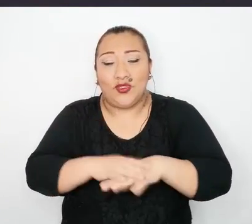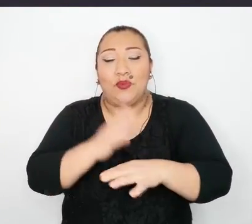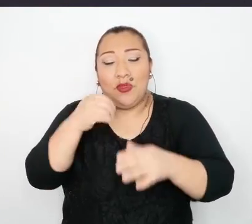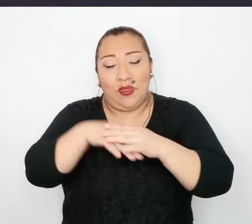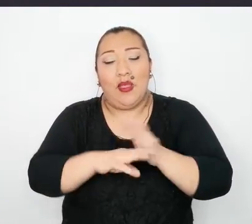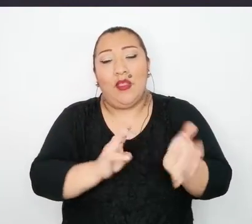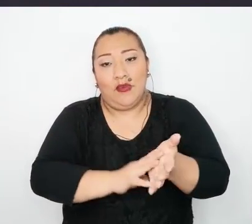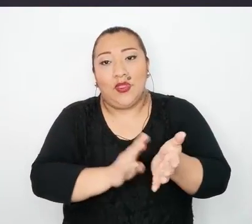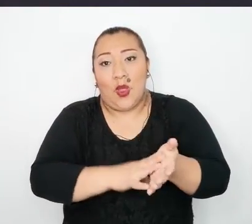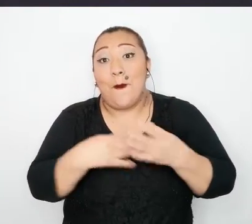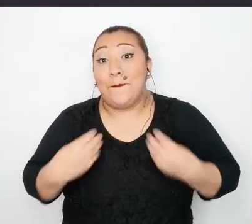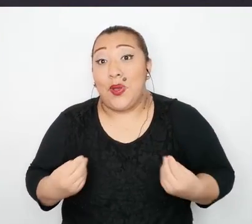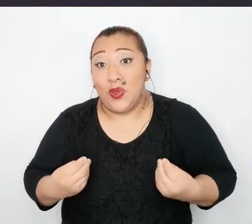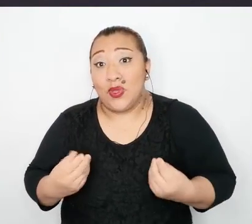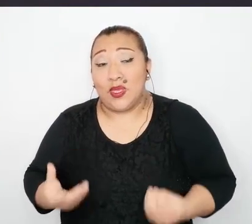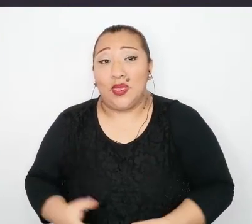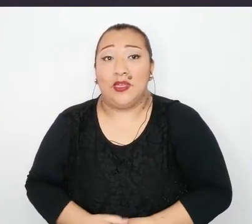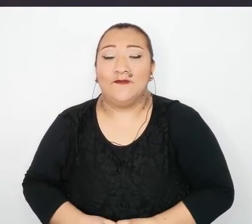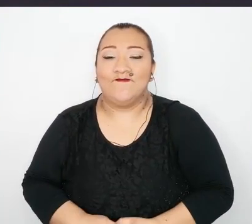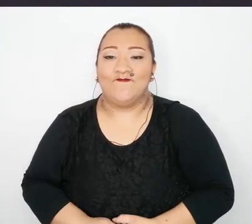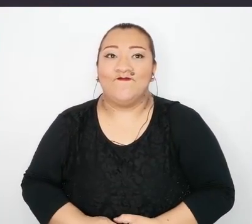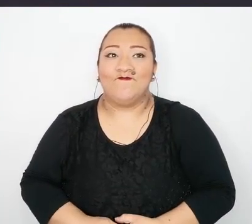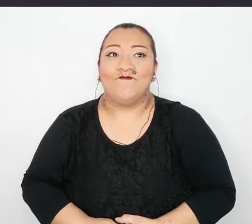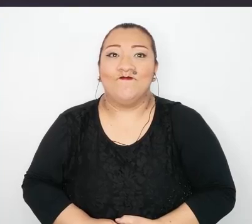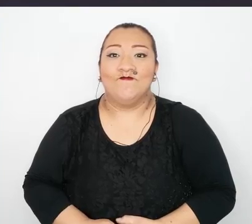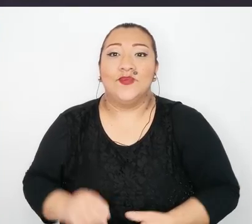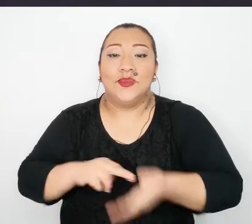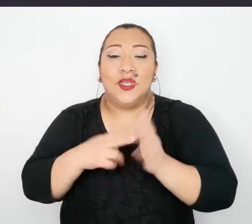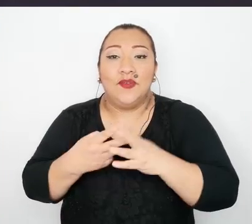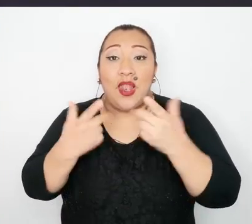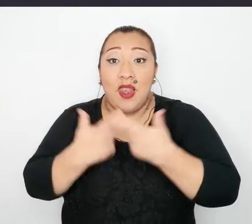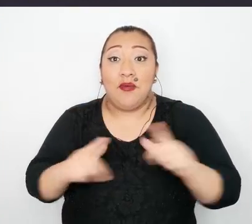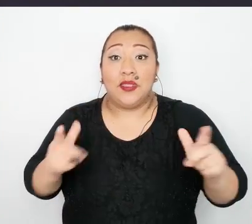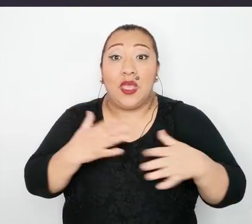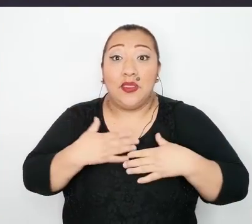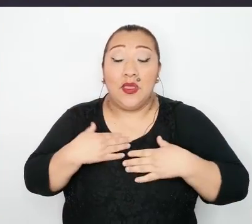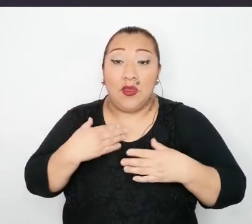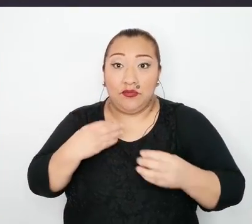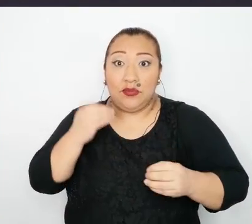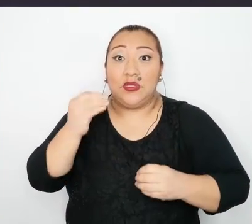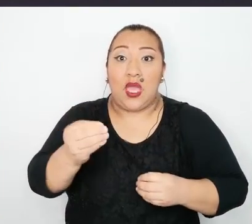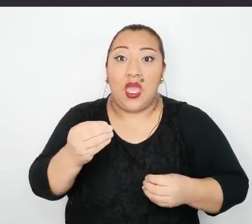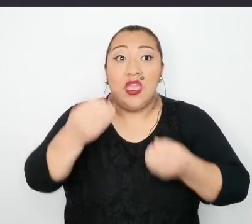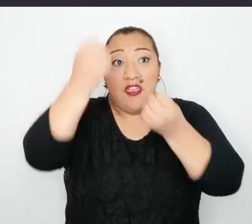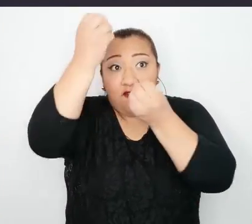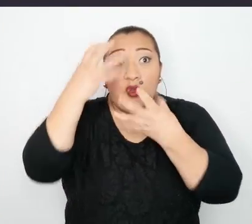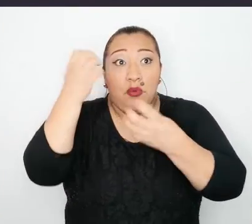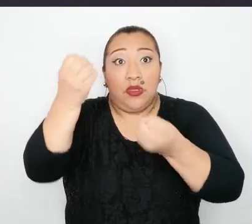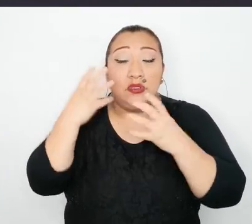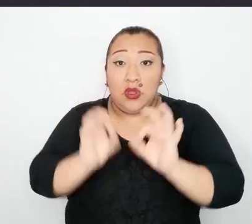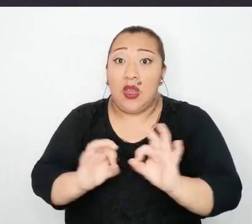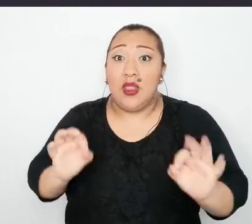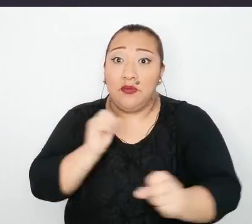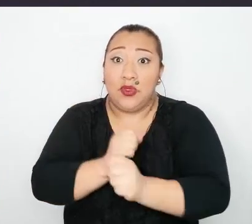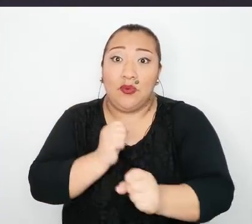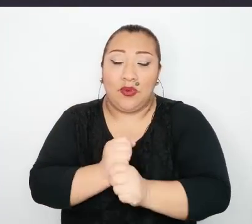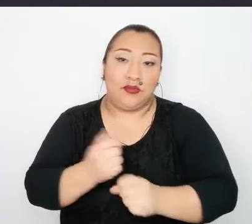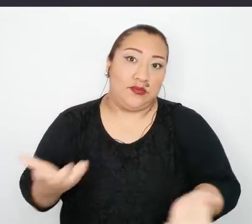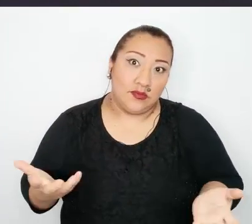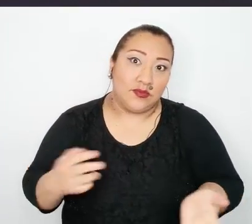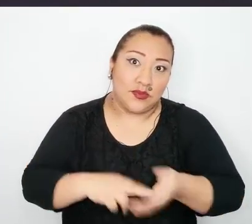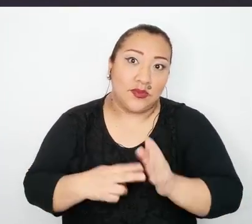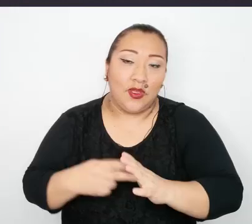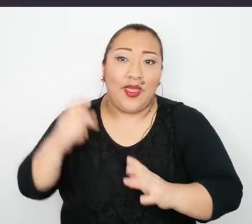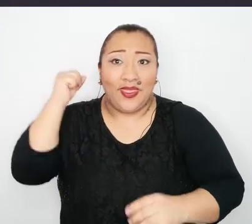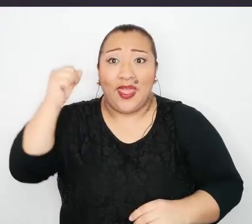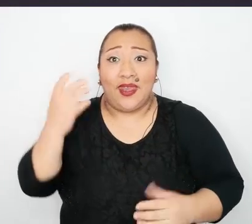un pronunciamiento de la Defensoría del Pueblo, porque la libertad de expresión, el acceso a la información, la